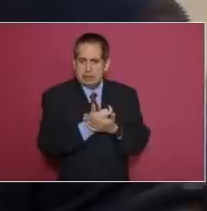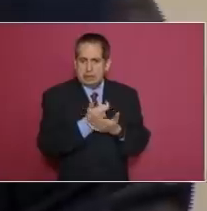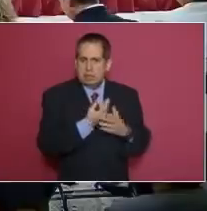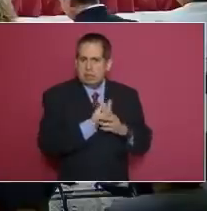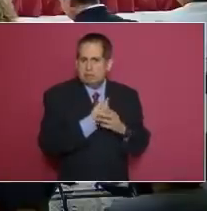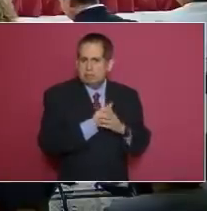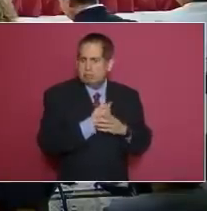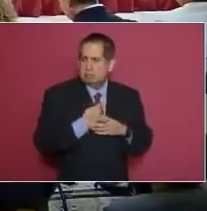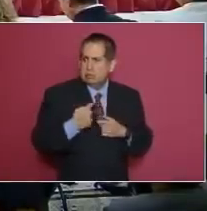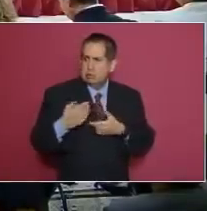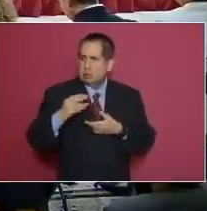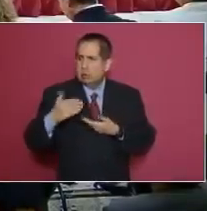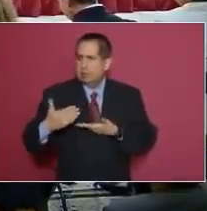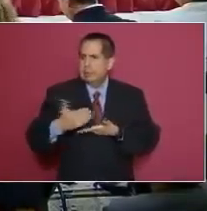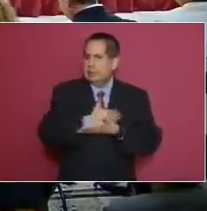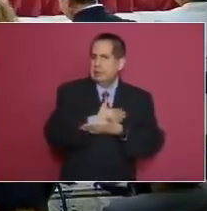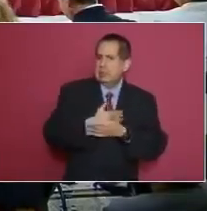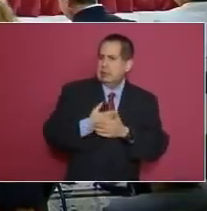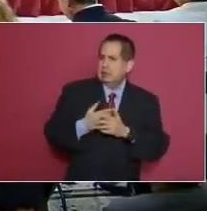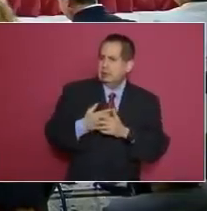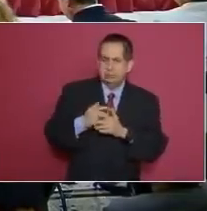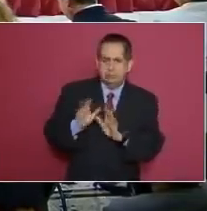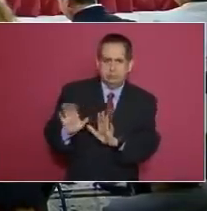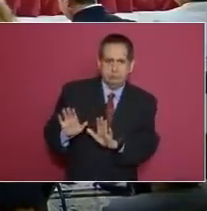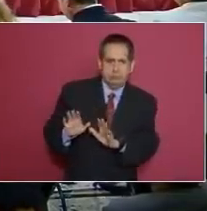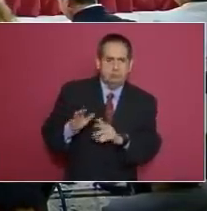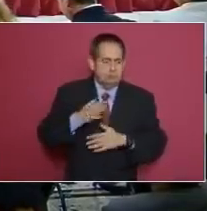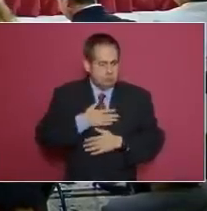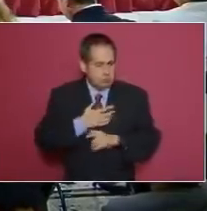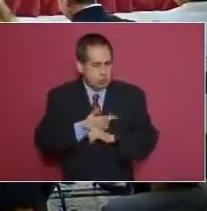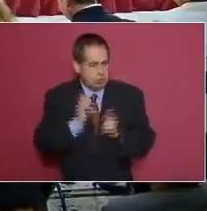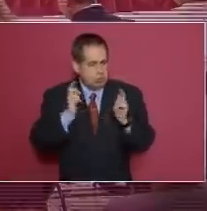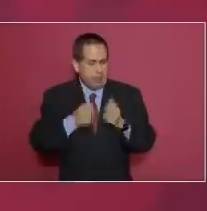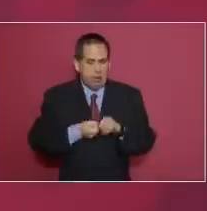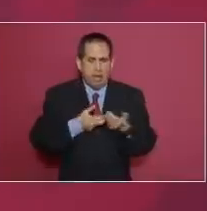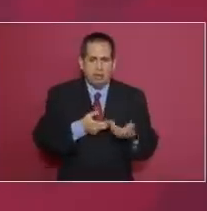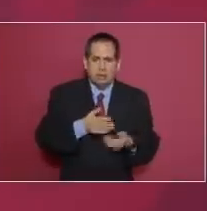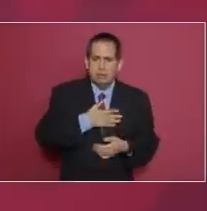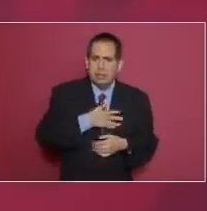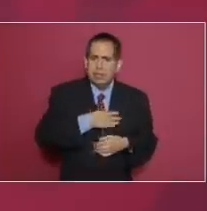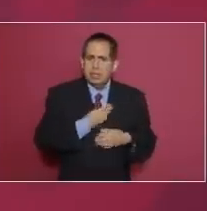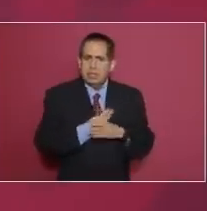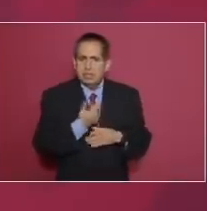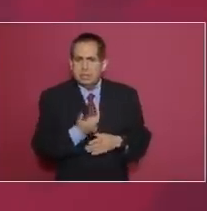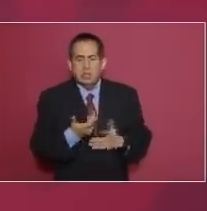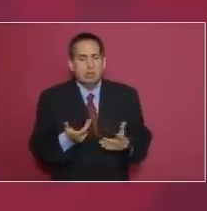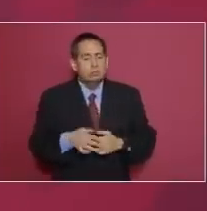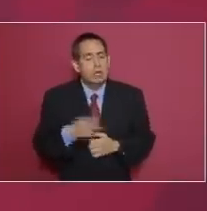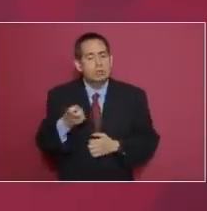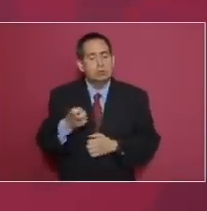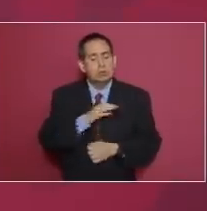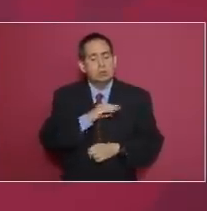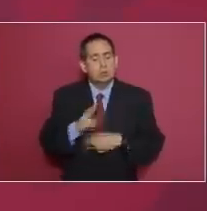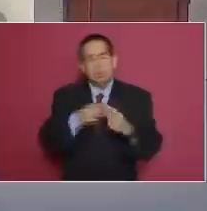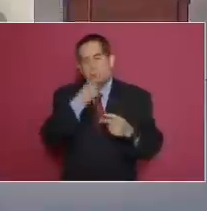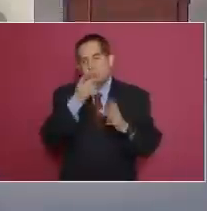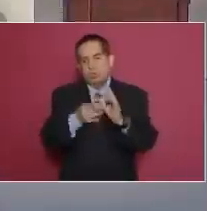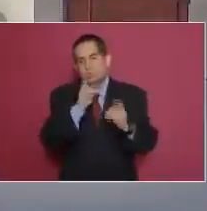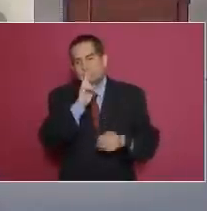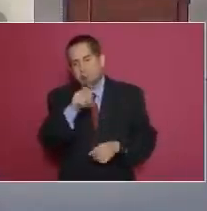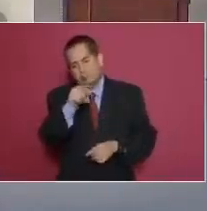invasión a la intimidad y que sigamos siendo libres. Eso es lo que puedo